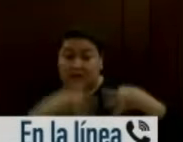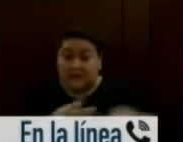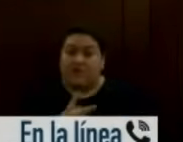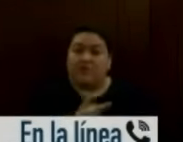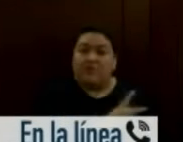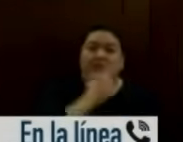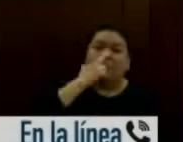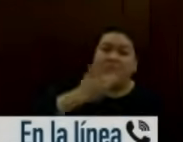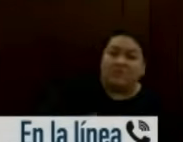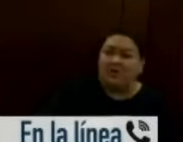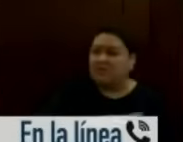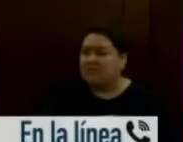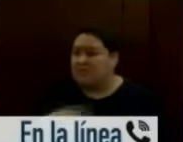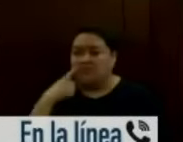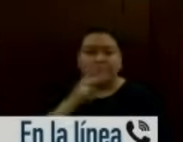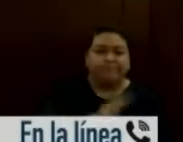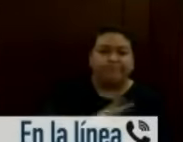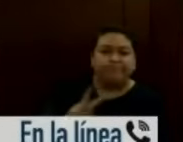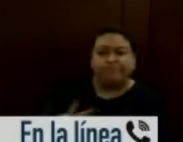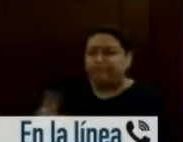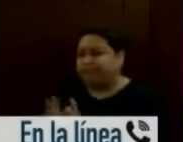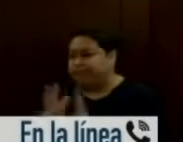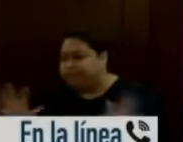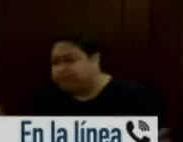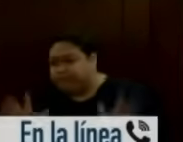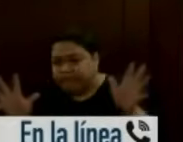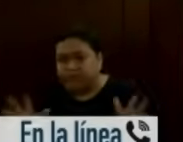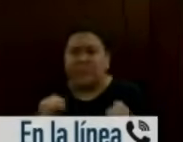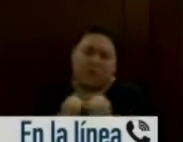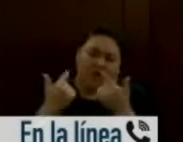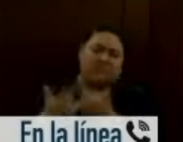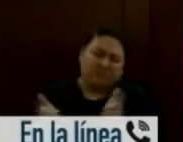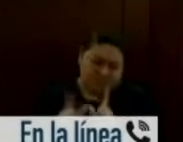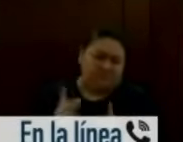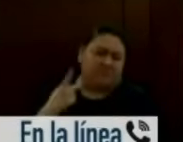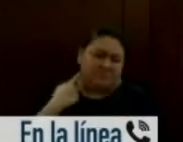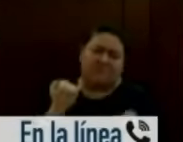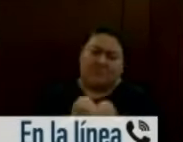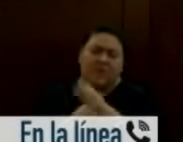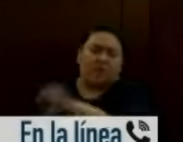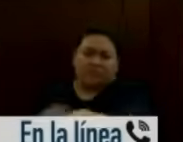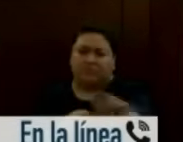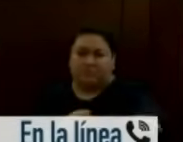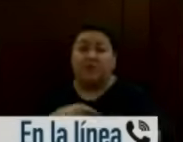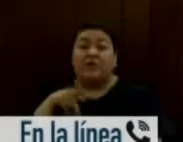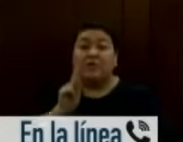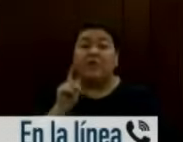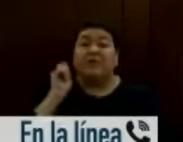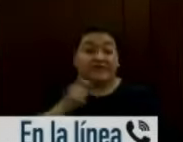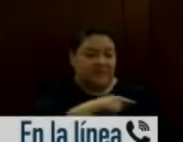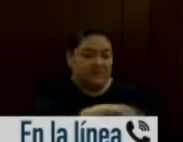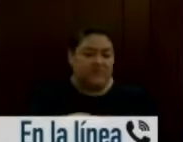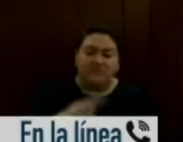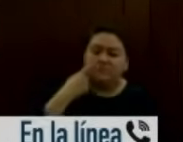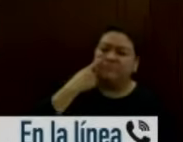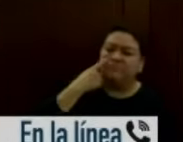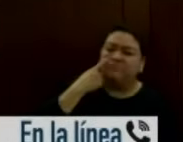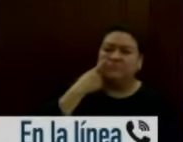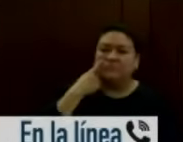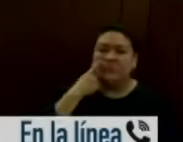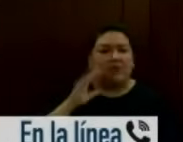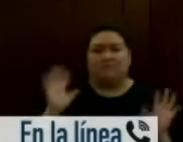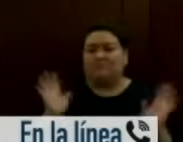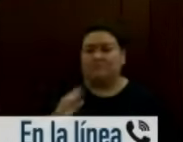maneras. Yo les digo que ahora es qué se dice, cómo se camina el territorio, cómo se protege la elección en los días de